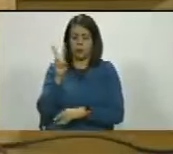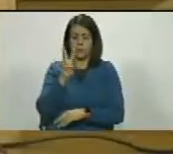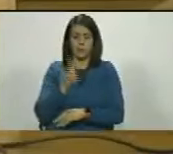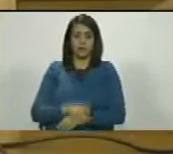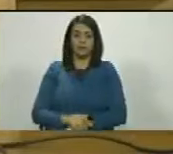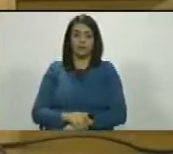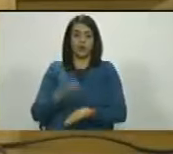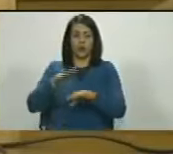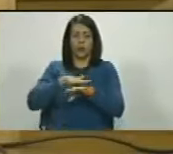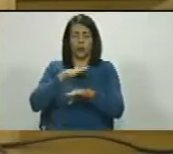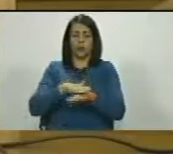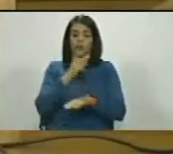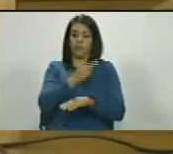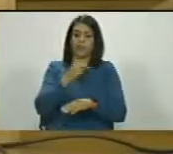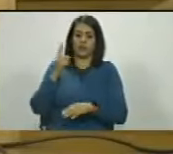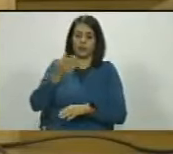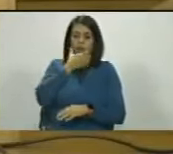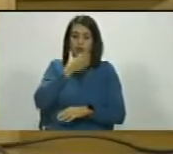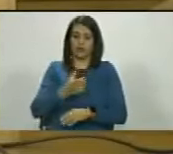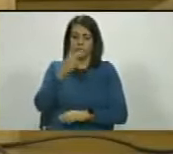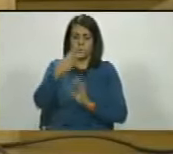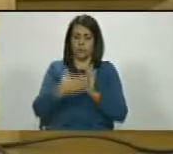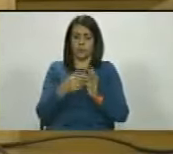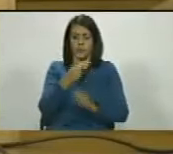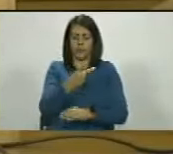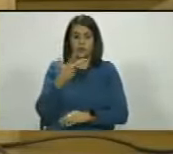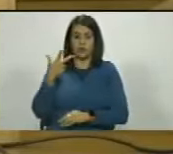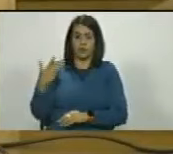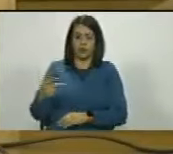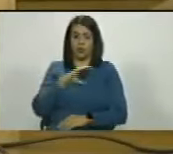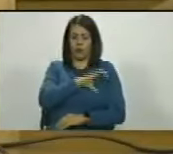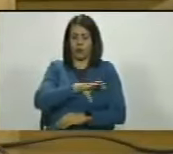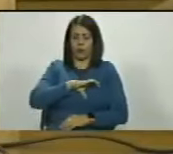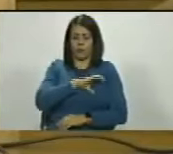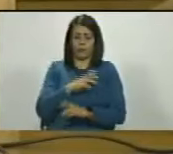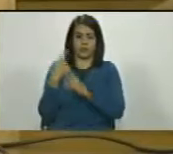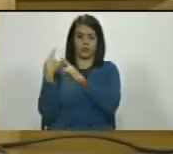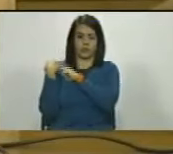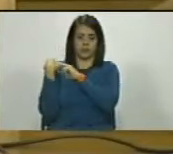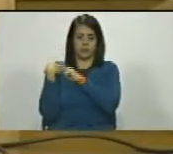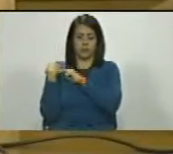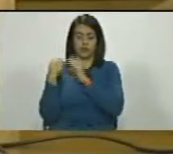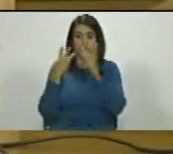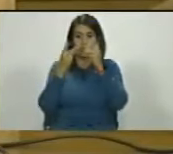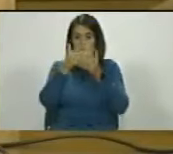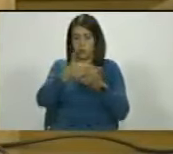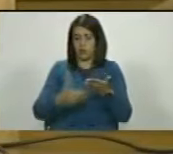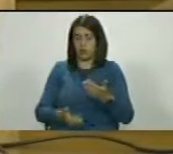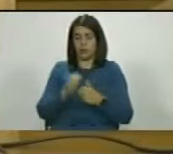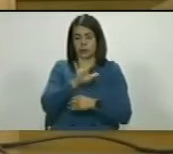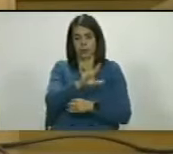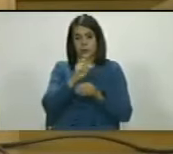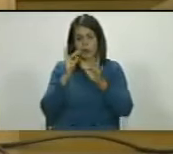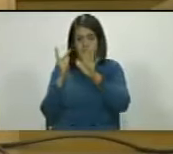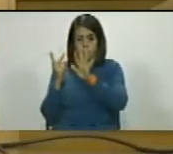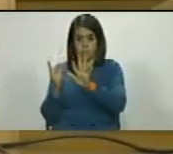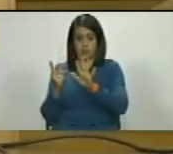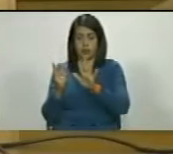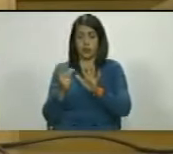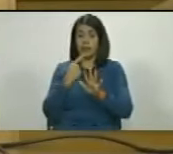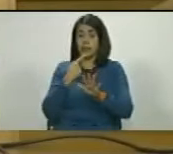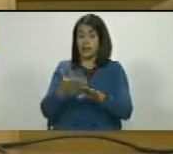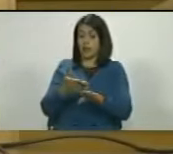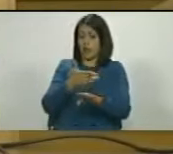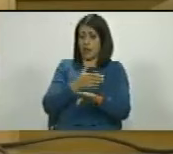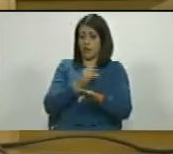de Venezuela, jueves 21 de diciembre de 2023. Comisión Delegada, acta número 57. Previo